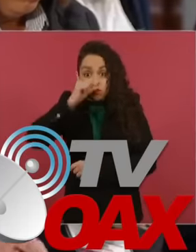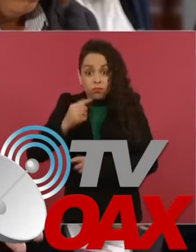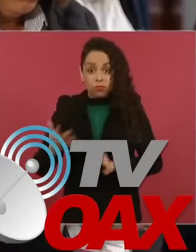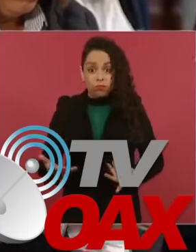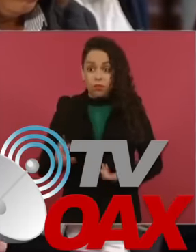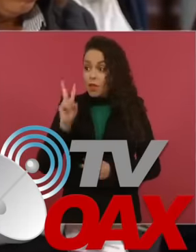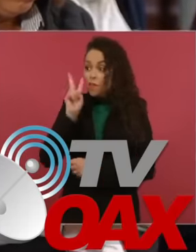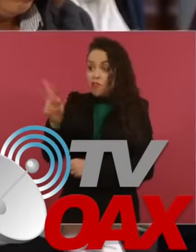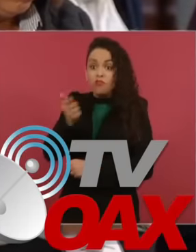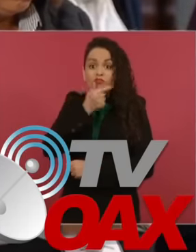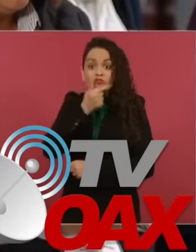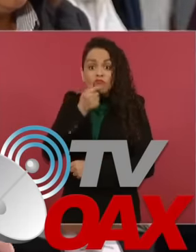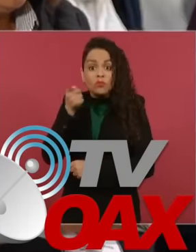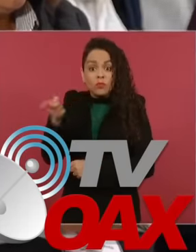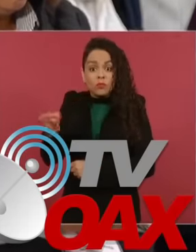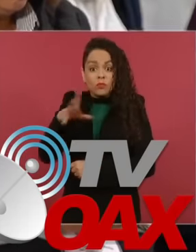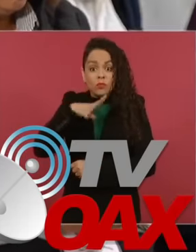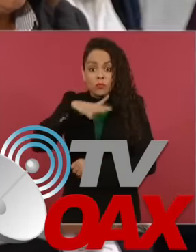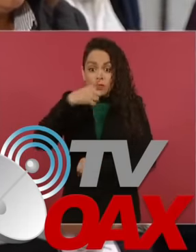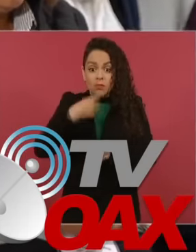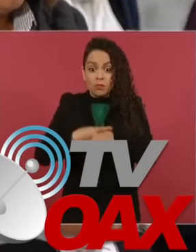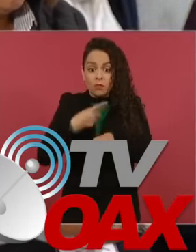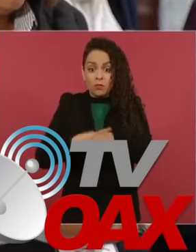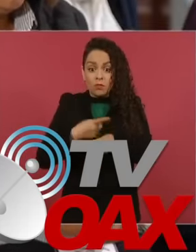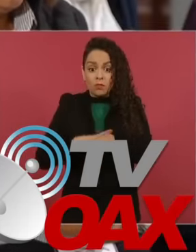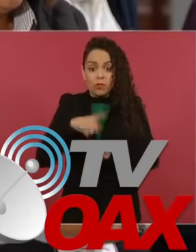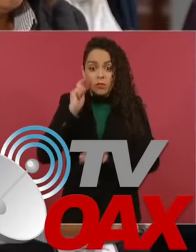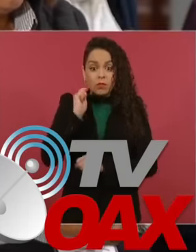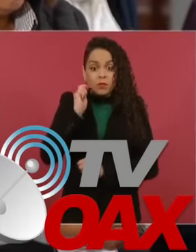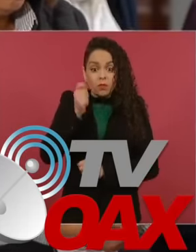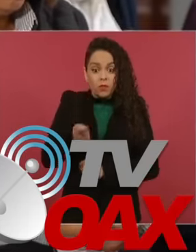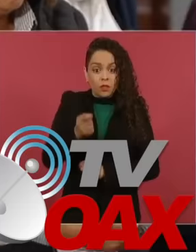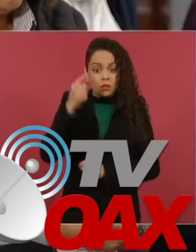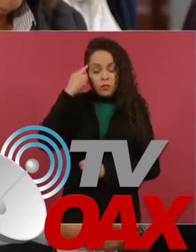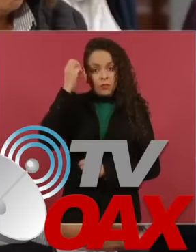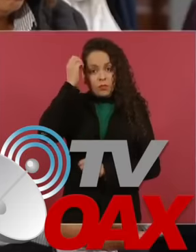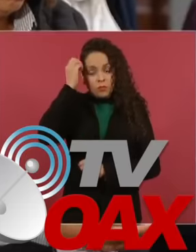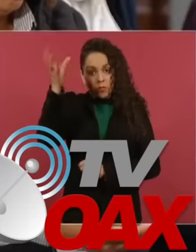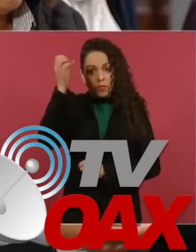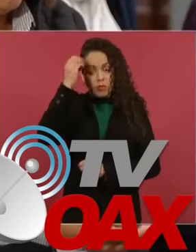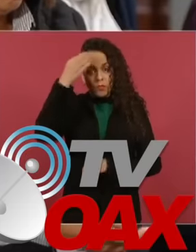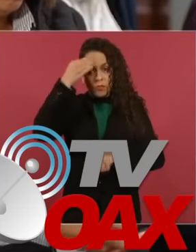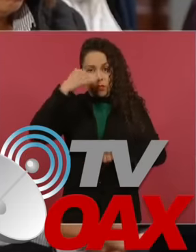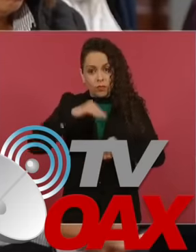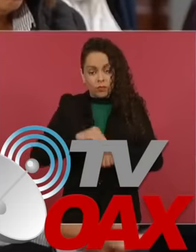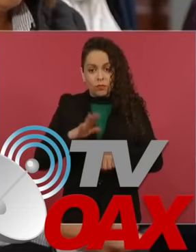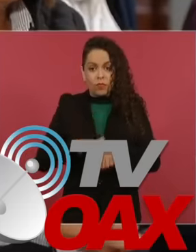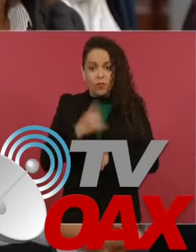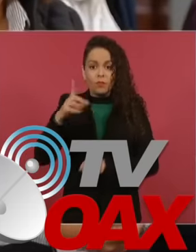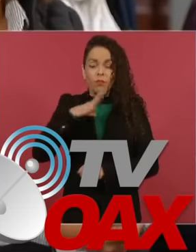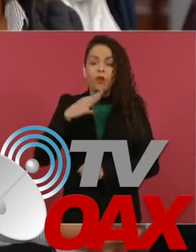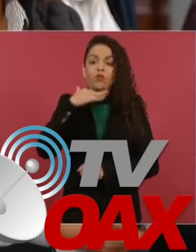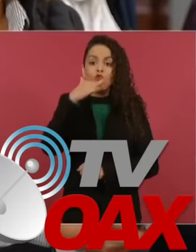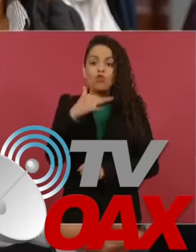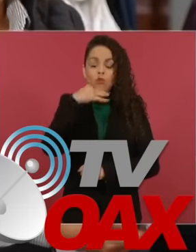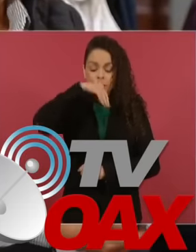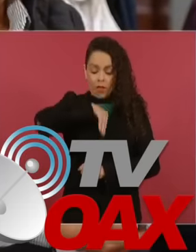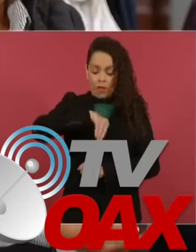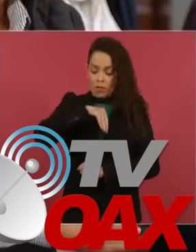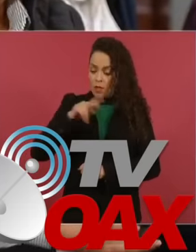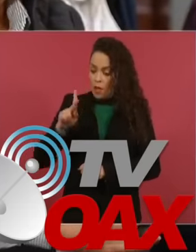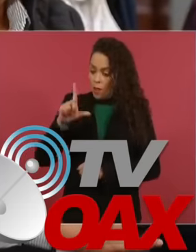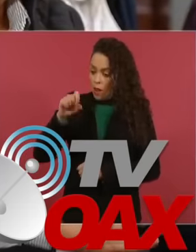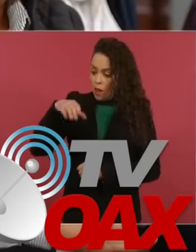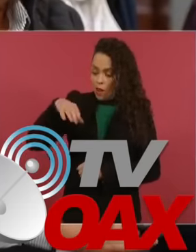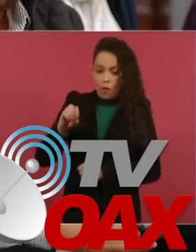niños hasta con problemas de Alzheimer por la contaminación con plomo en San Felipe de Jesús, 14 niños. La